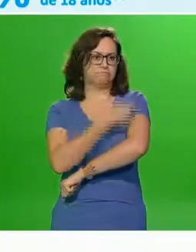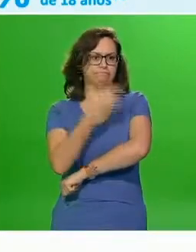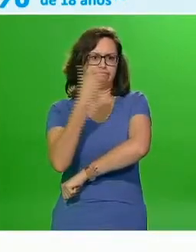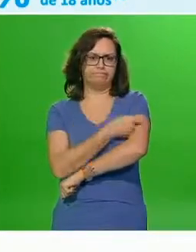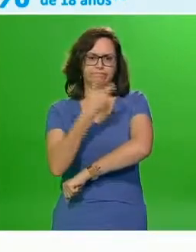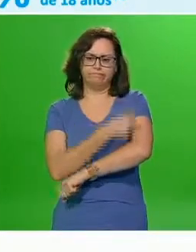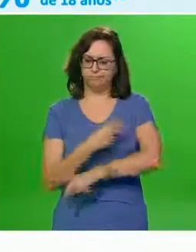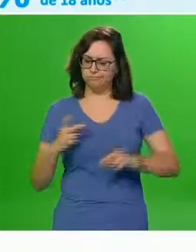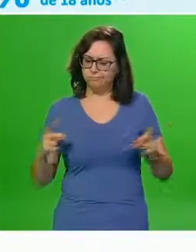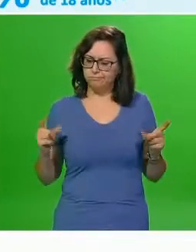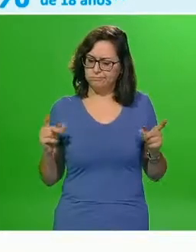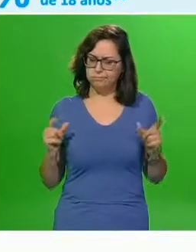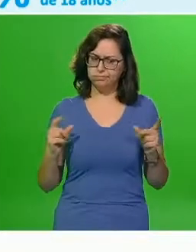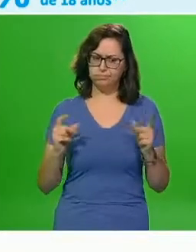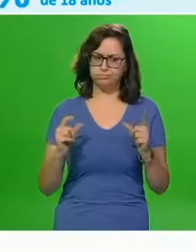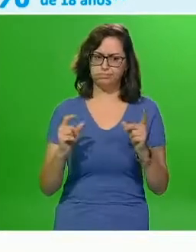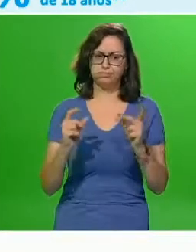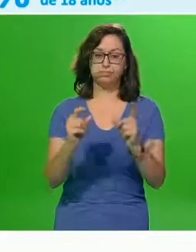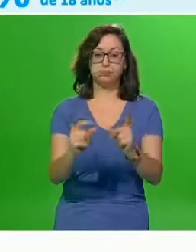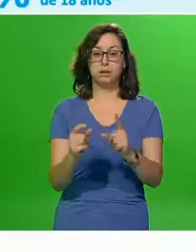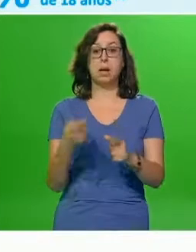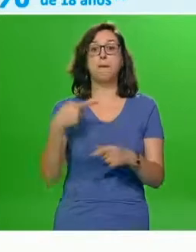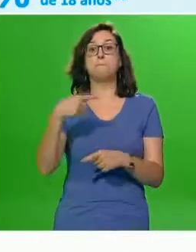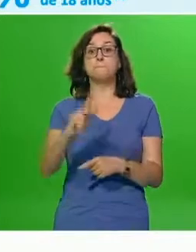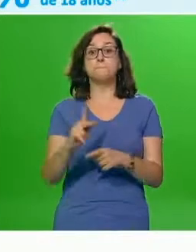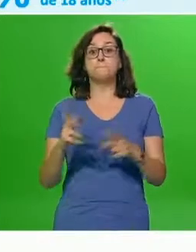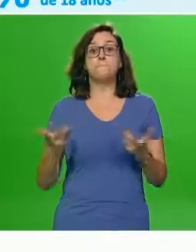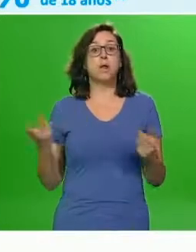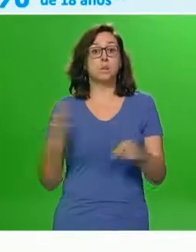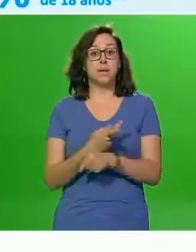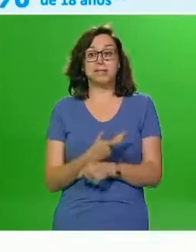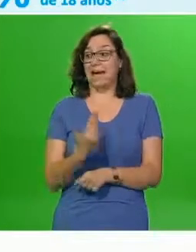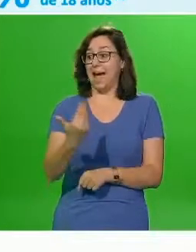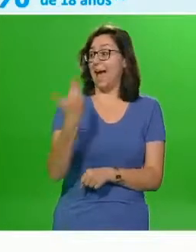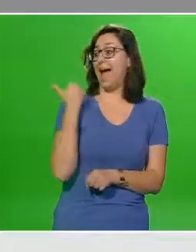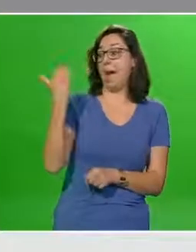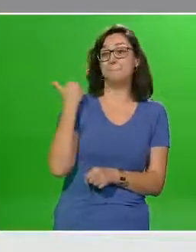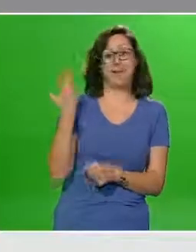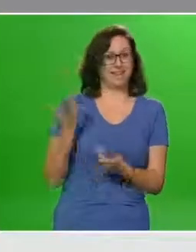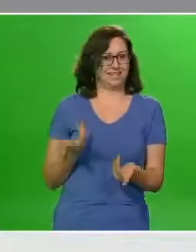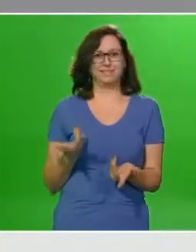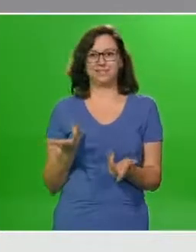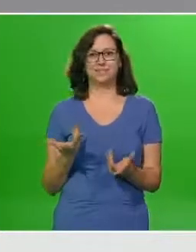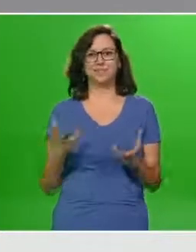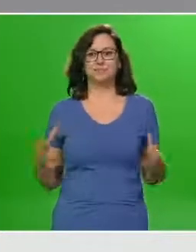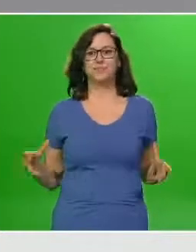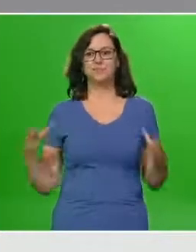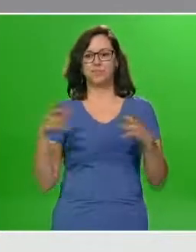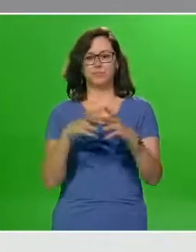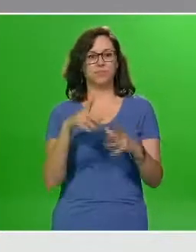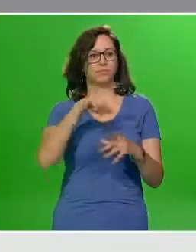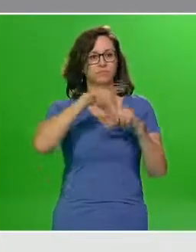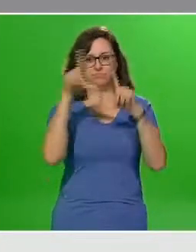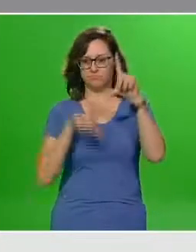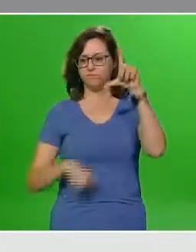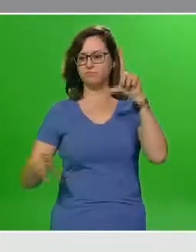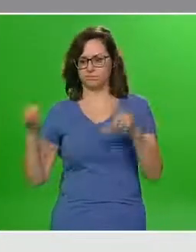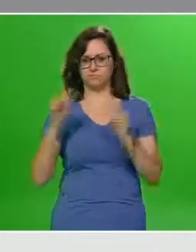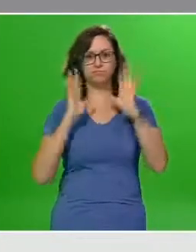esta década, pero todavía ninguno de estos municipios donde se activó, que han sido la gran mayoría al día de